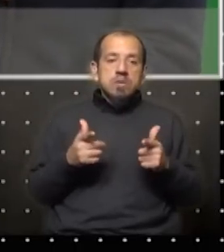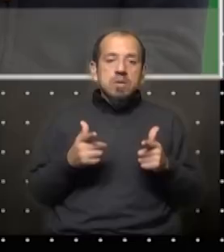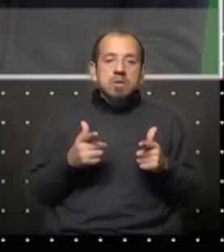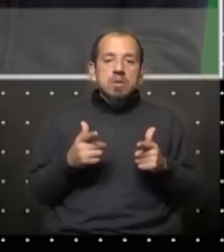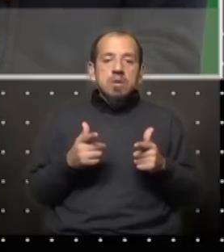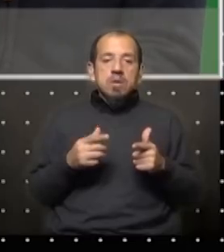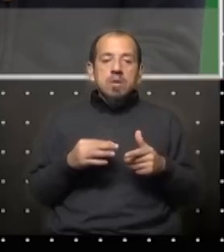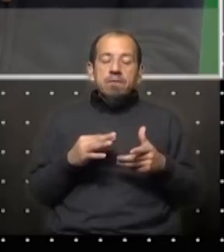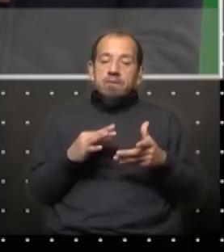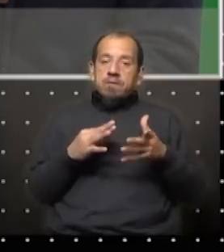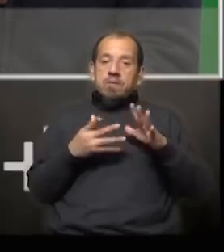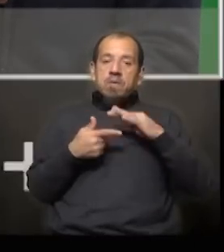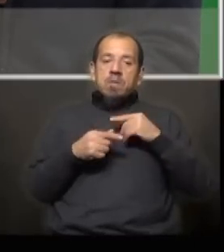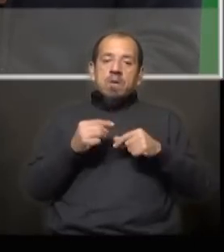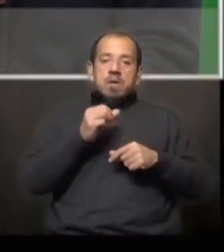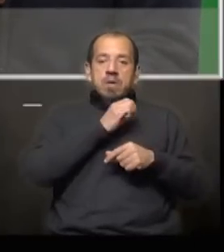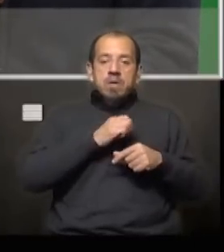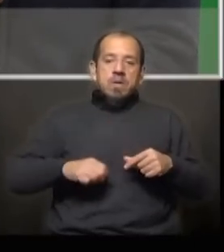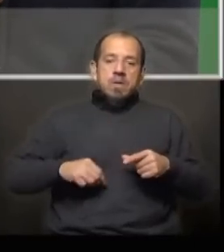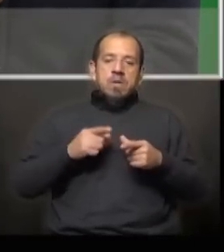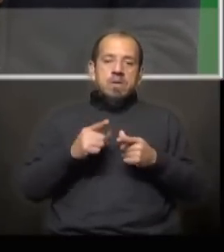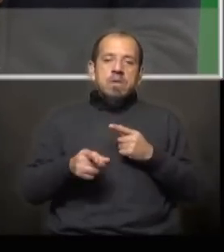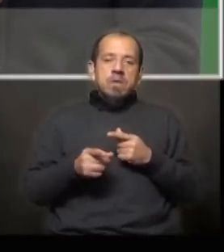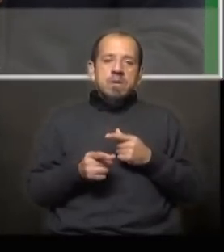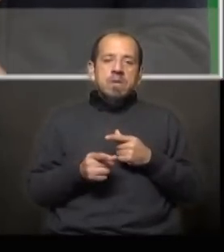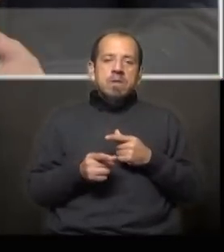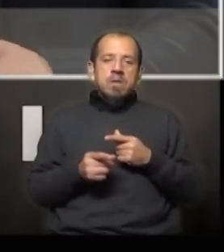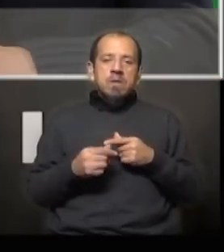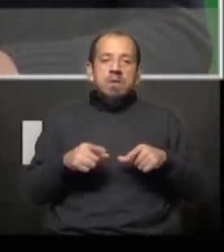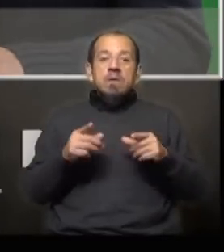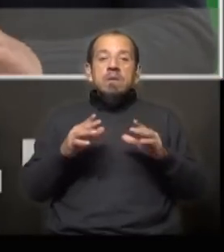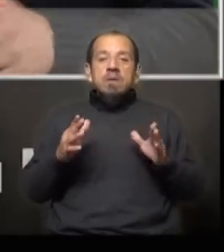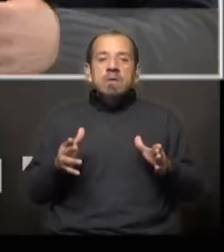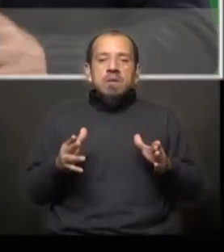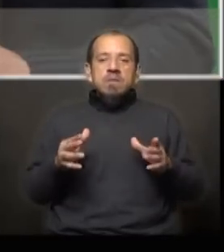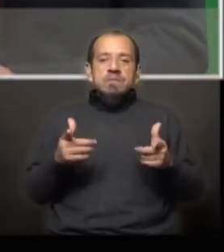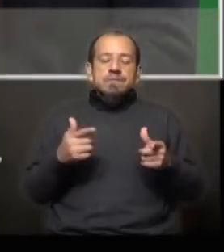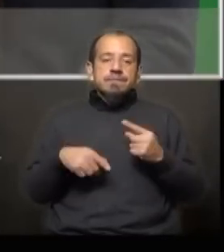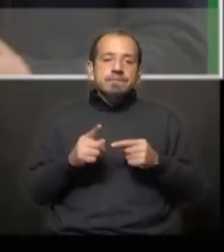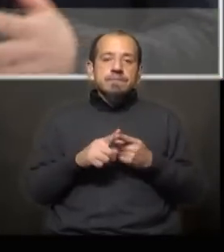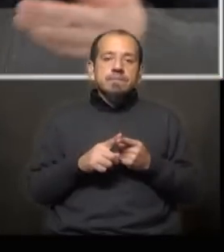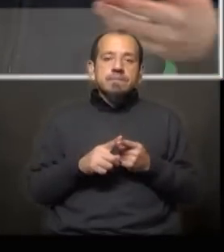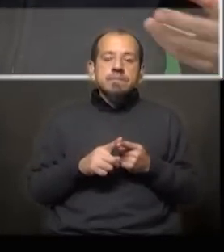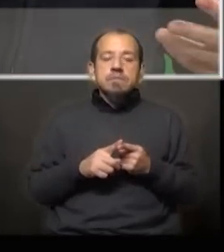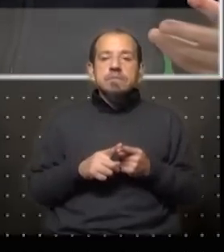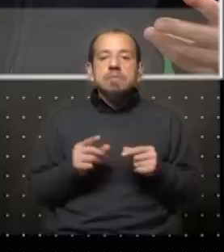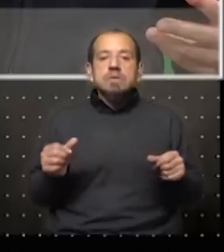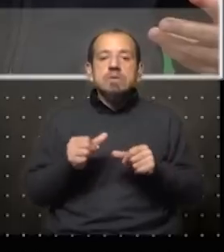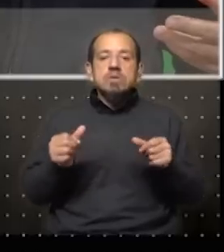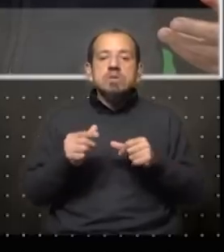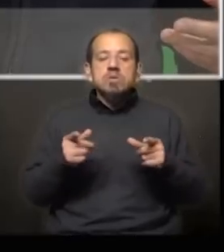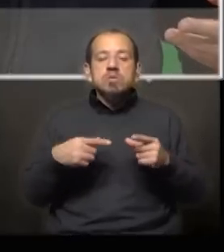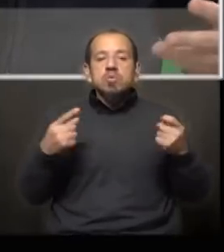pasar de un estado fundacional de un bloque regional es más creo que no hay antecedentes de eso hacer un